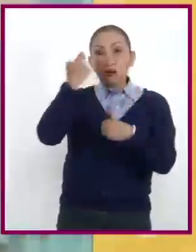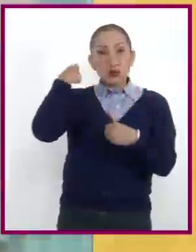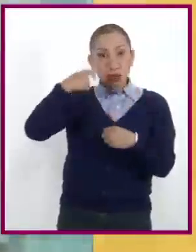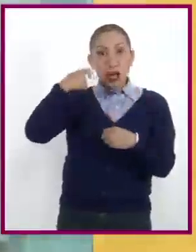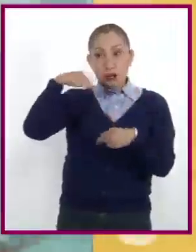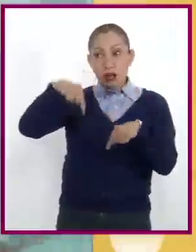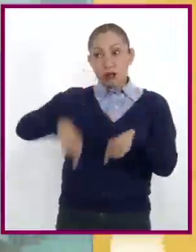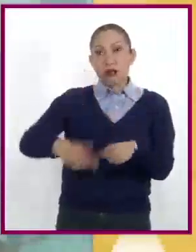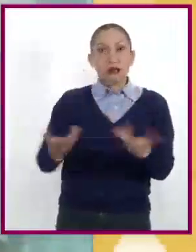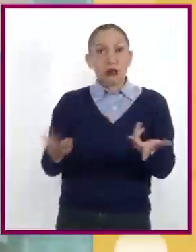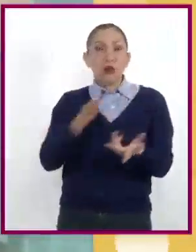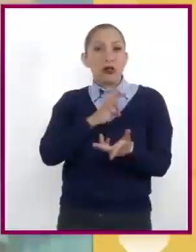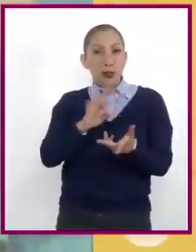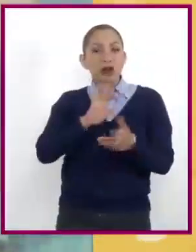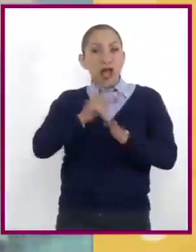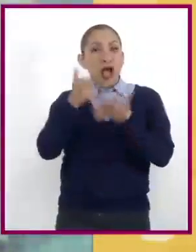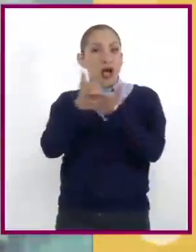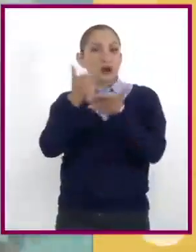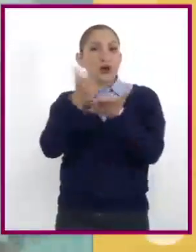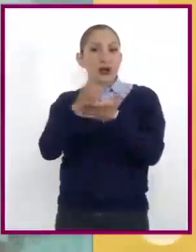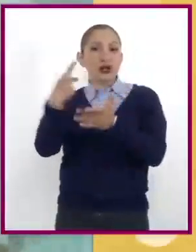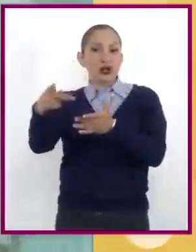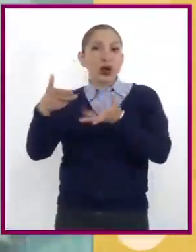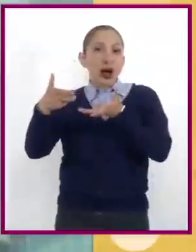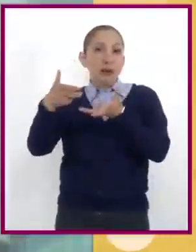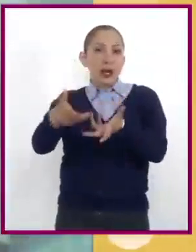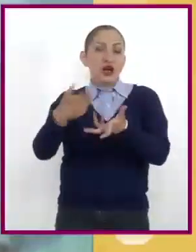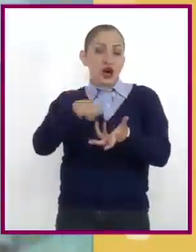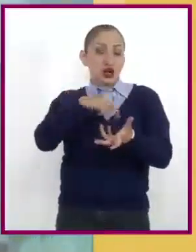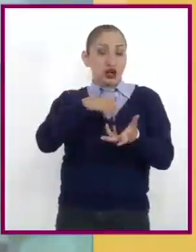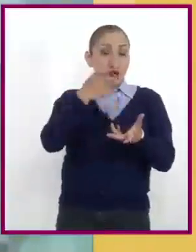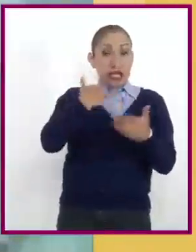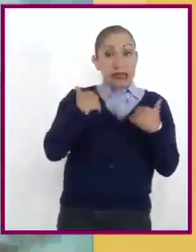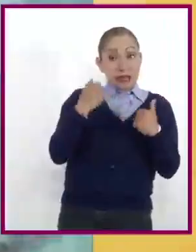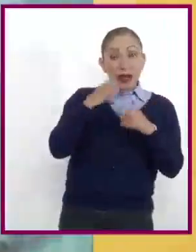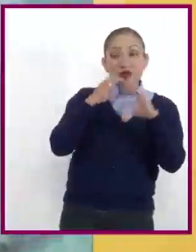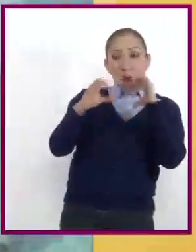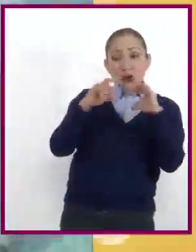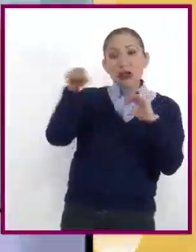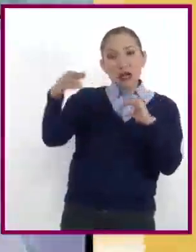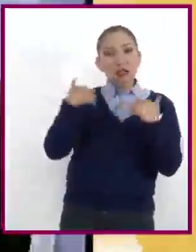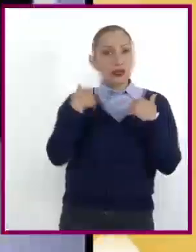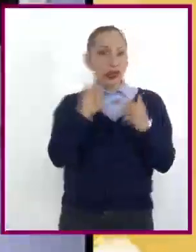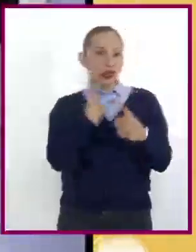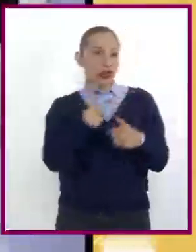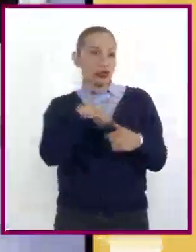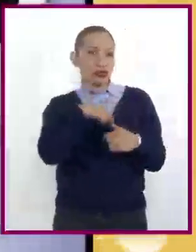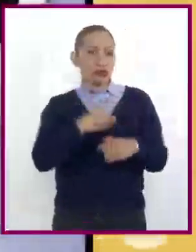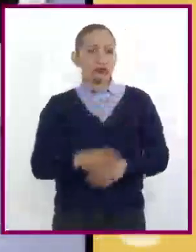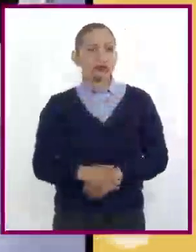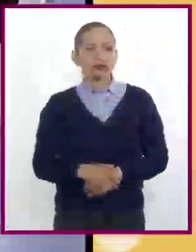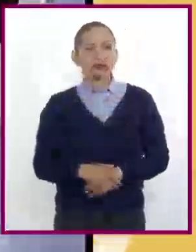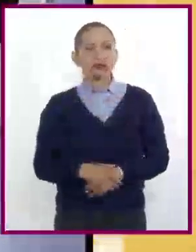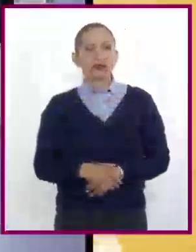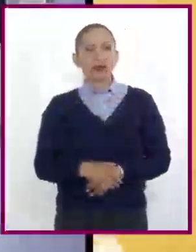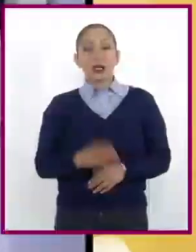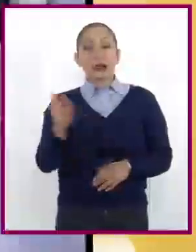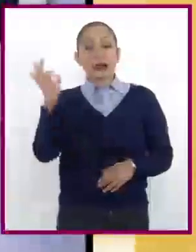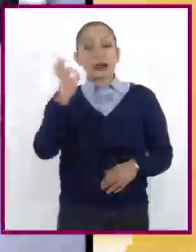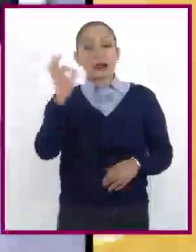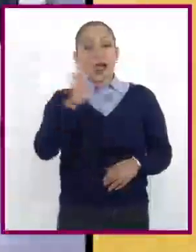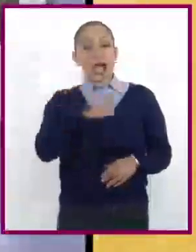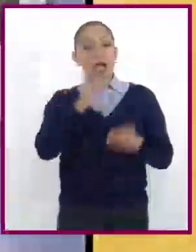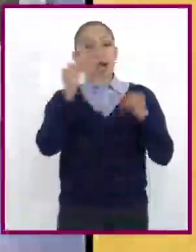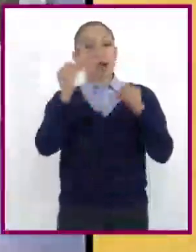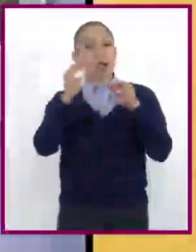Querétaro y así podríamos ayudarlos en su camino, tanto nosotros entendiéndolos como ellos. Es probable que